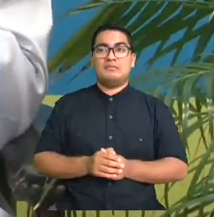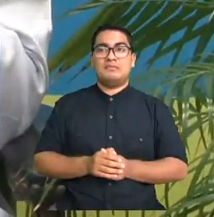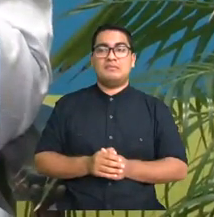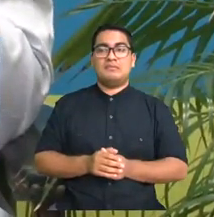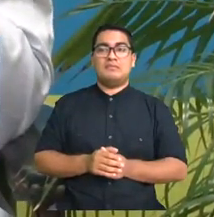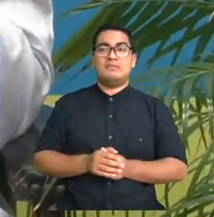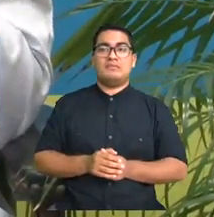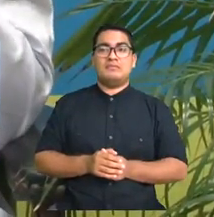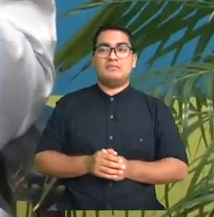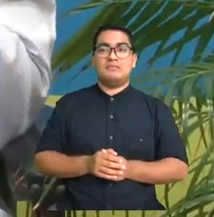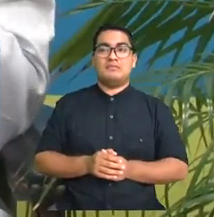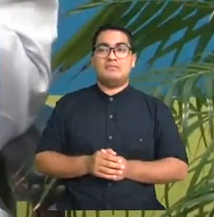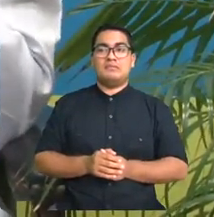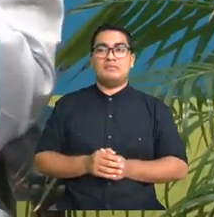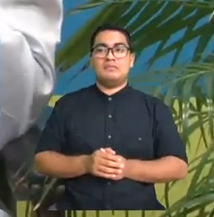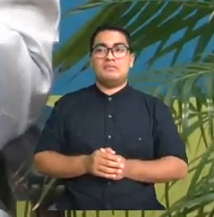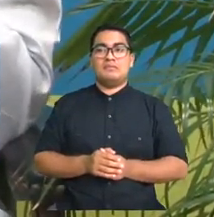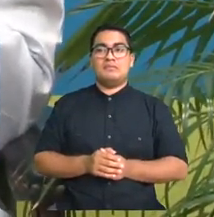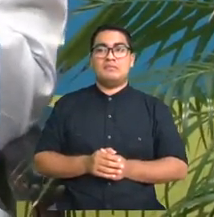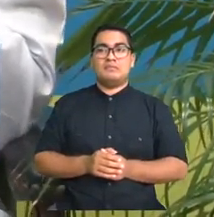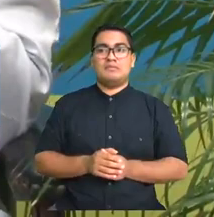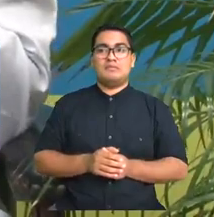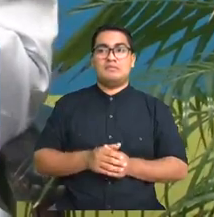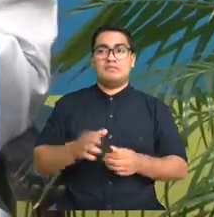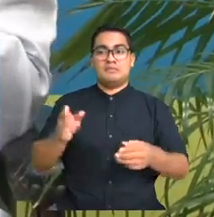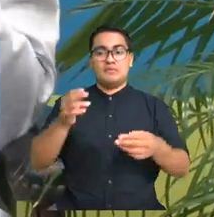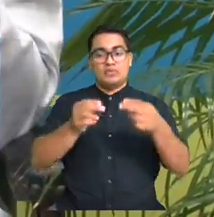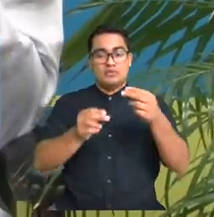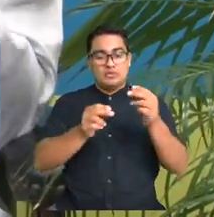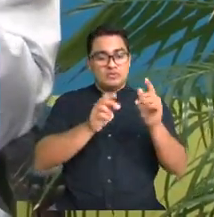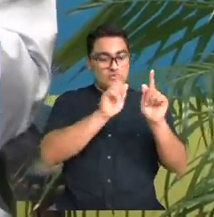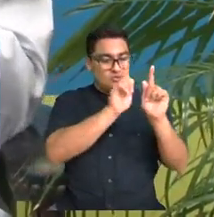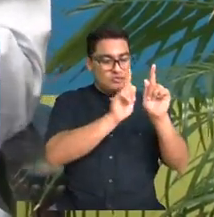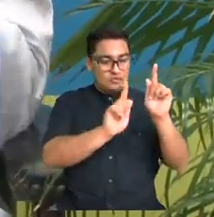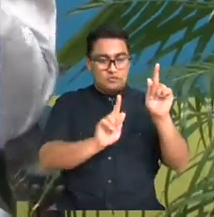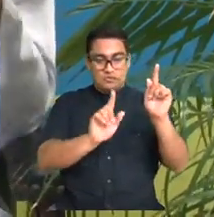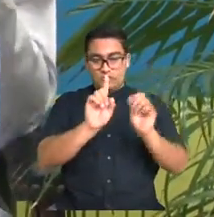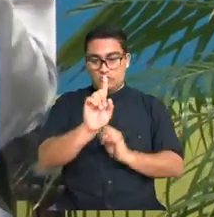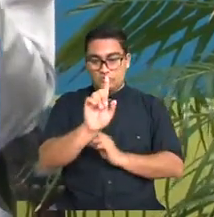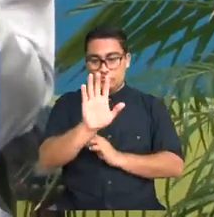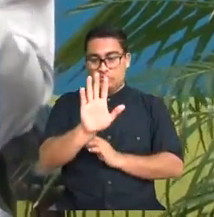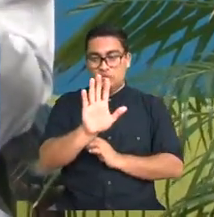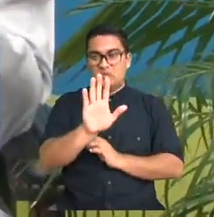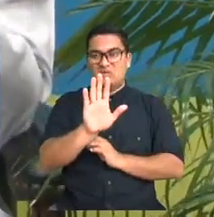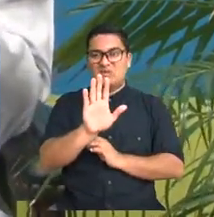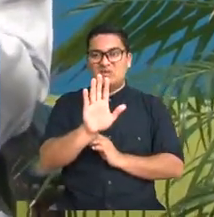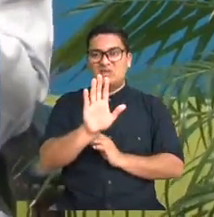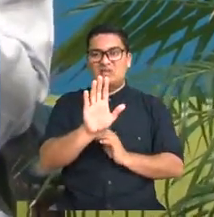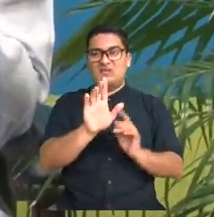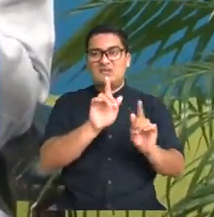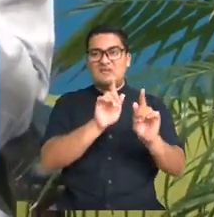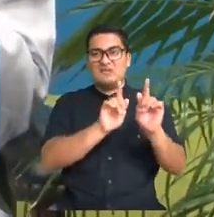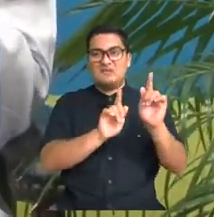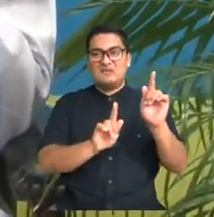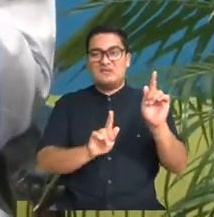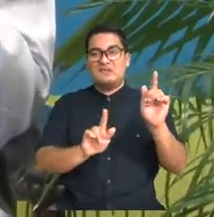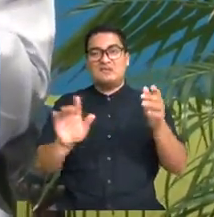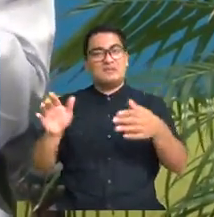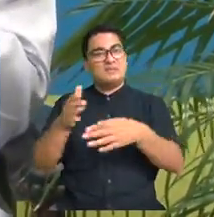solar está en muchos, o sea, hay muchas escalas. Uh-huh. Está 15, desde 15 que traen la mayoría de